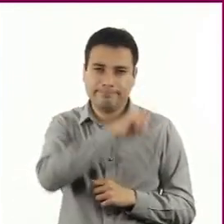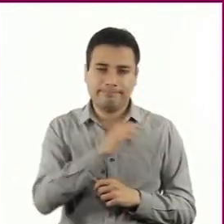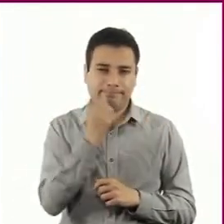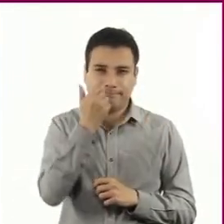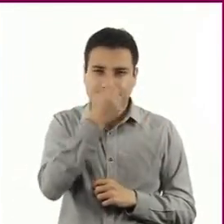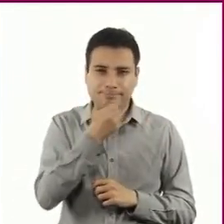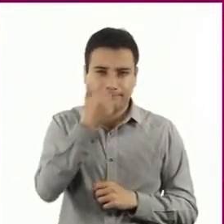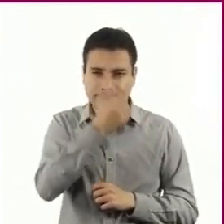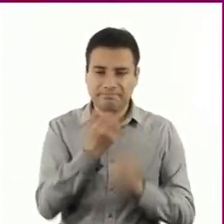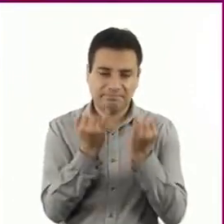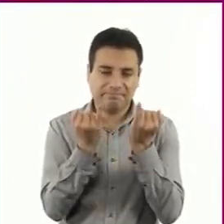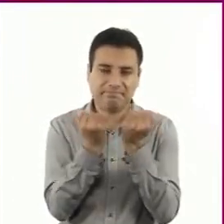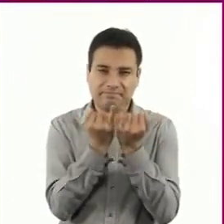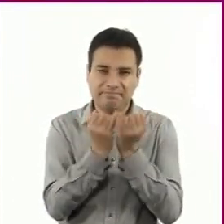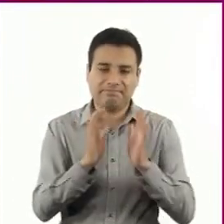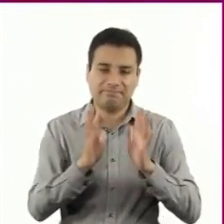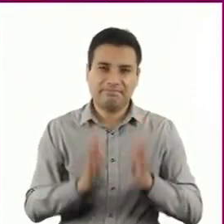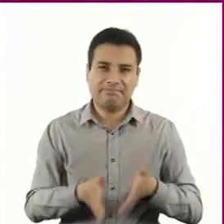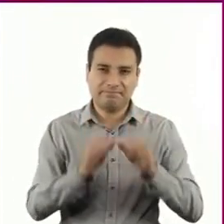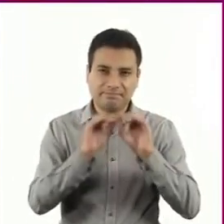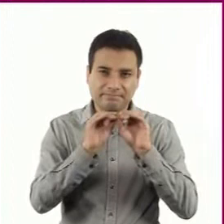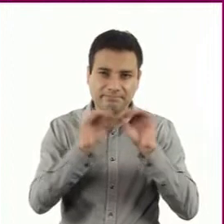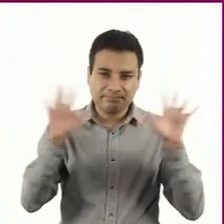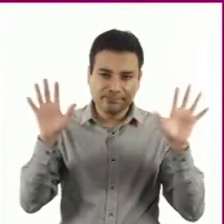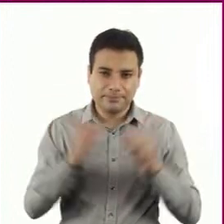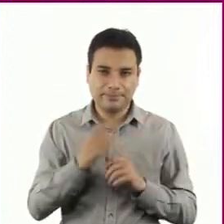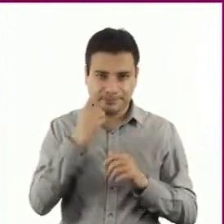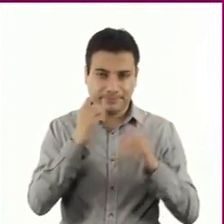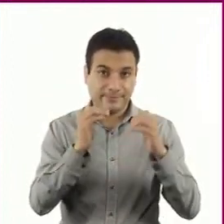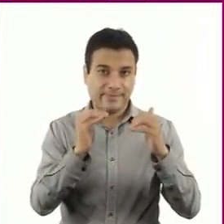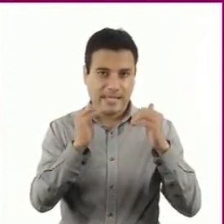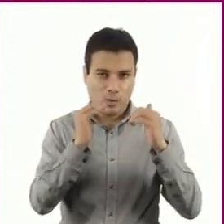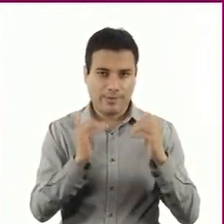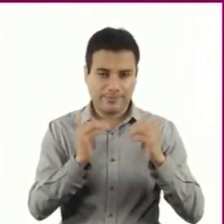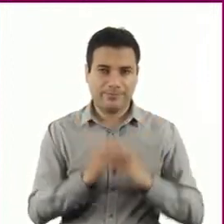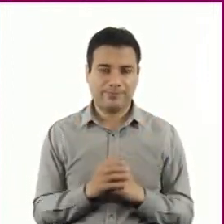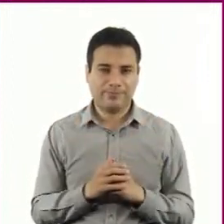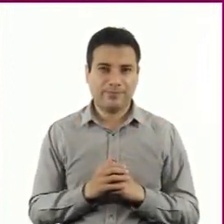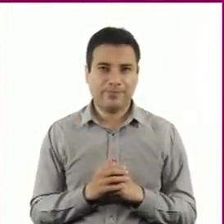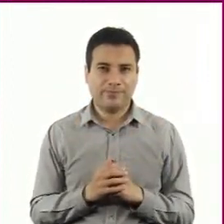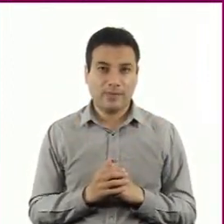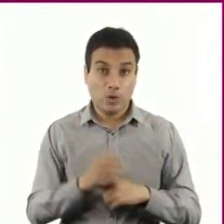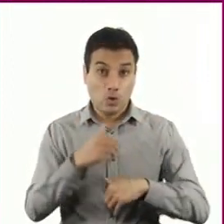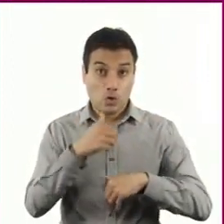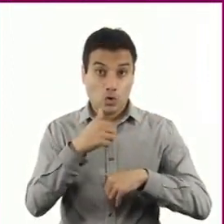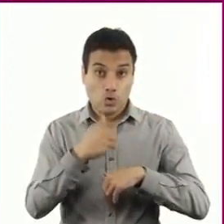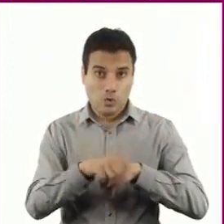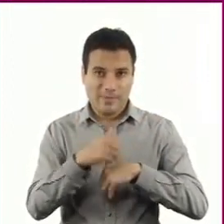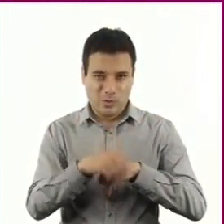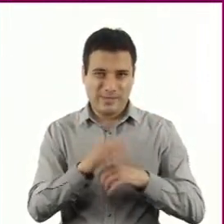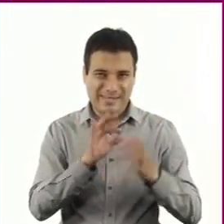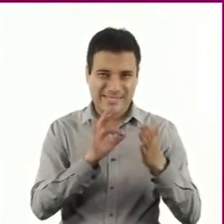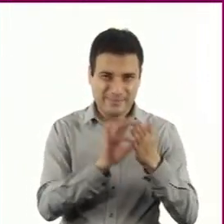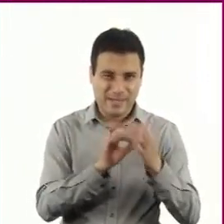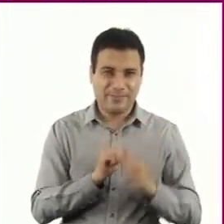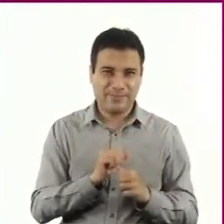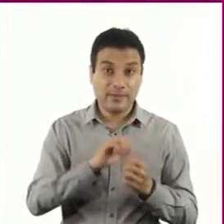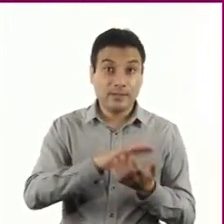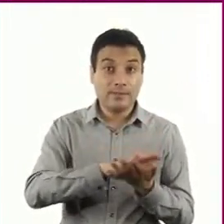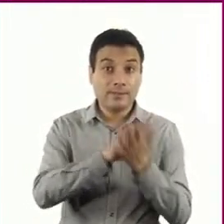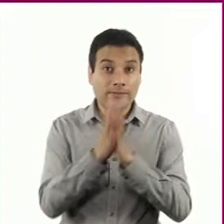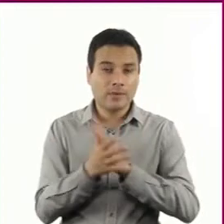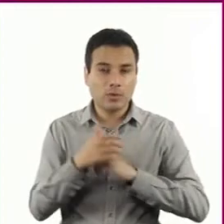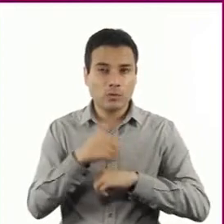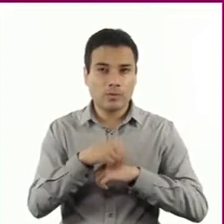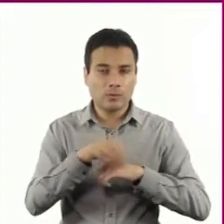el procedimiento visto. Ahora, veamos el procedimiento para convertir un número escrito en forma decimal a uno escrito